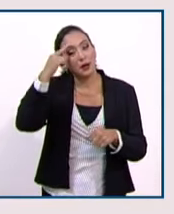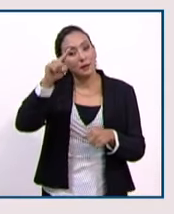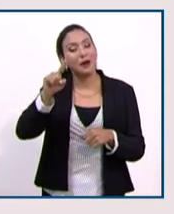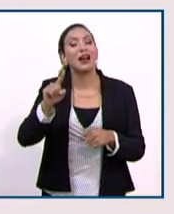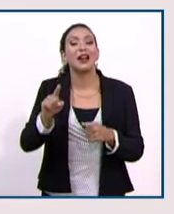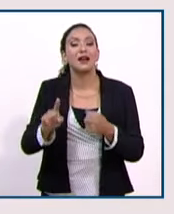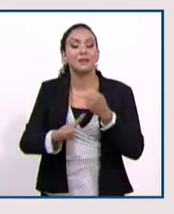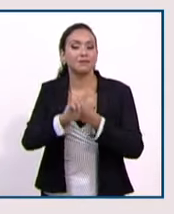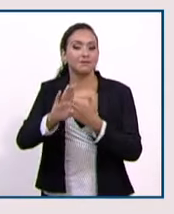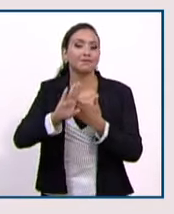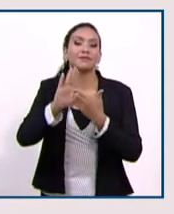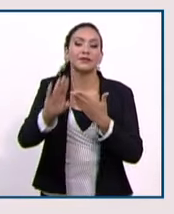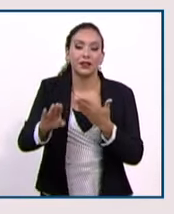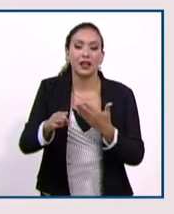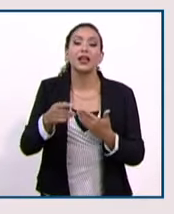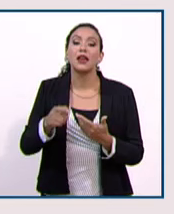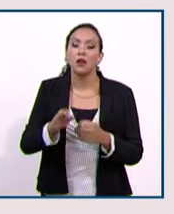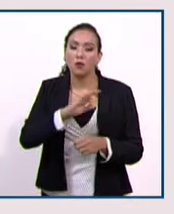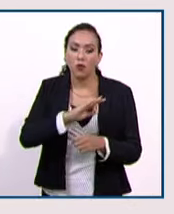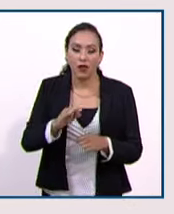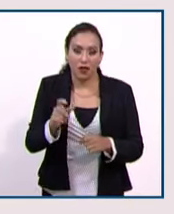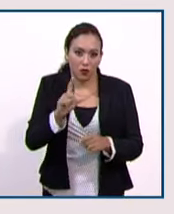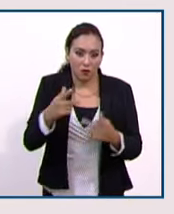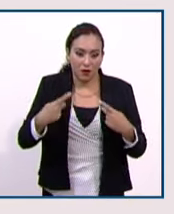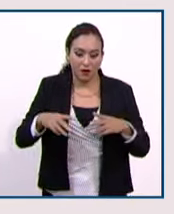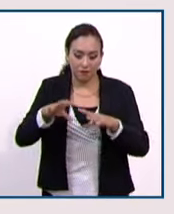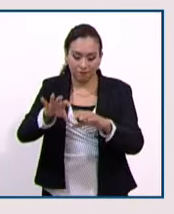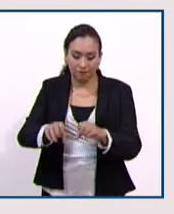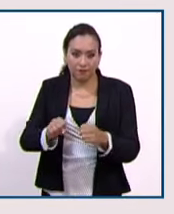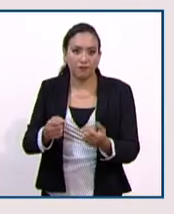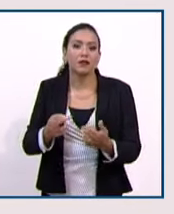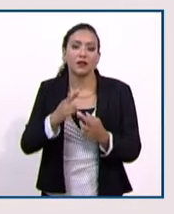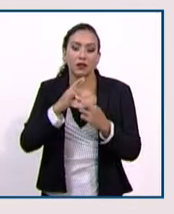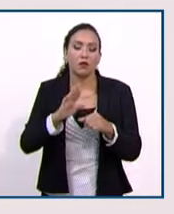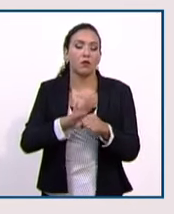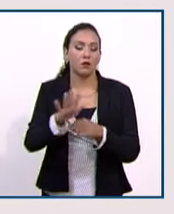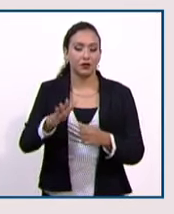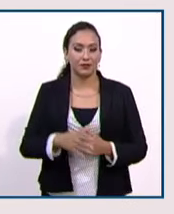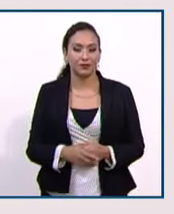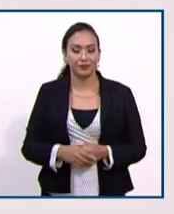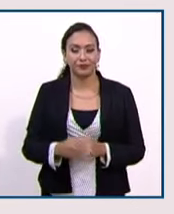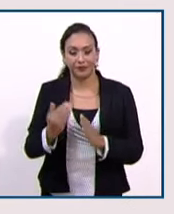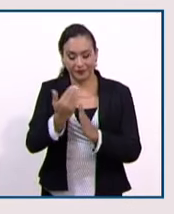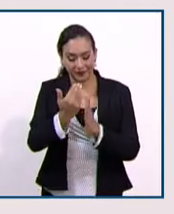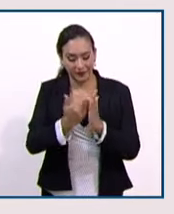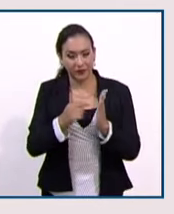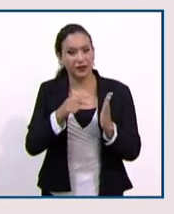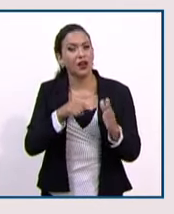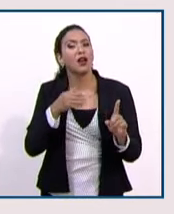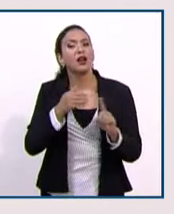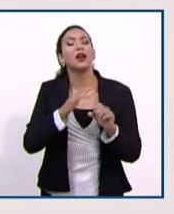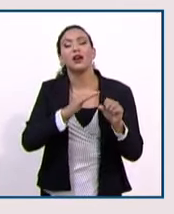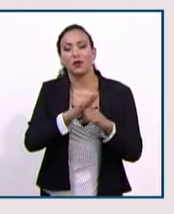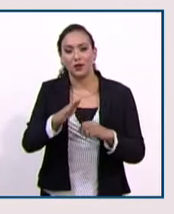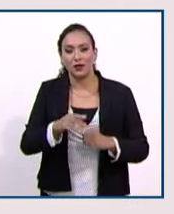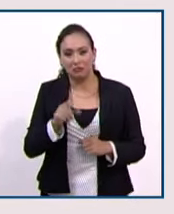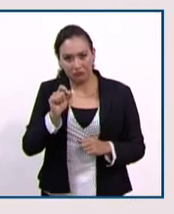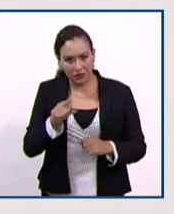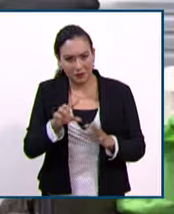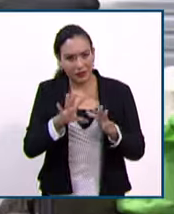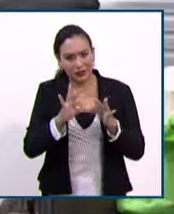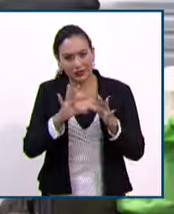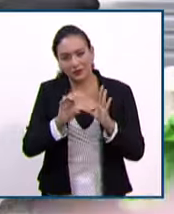el control judicial de las detenciones. El protocolo cuenta además con enfoques diferenciados de cómo, por